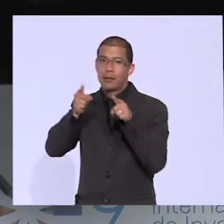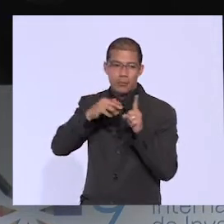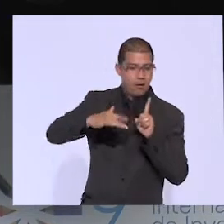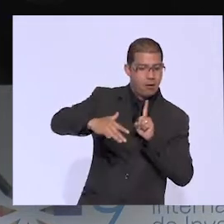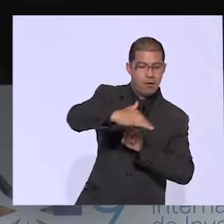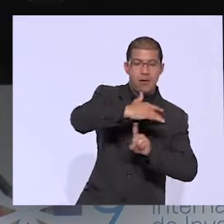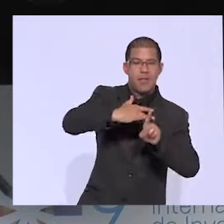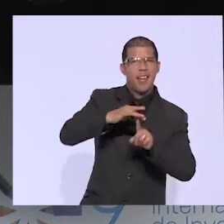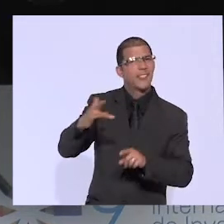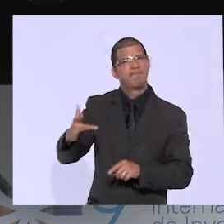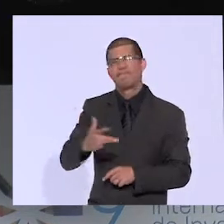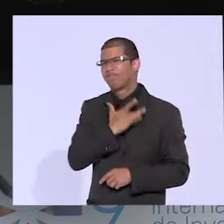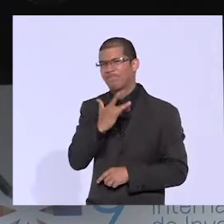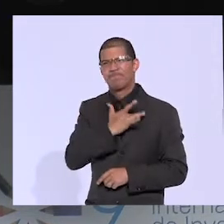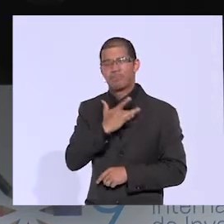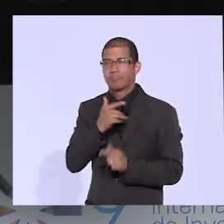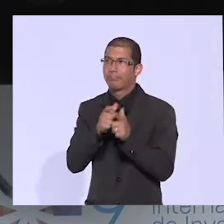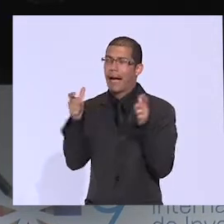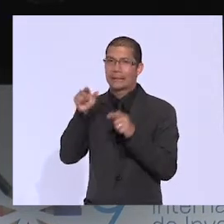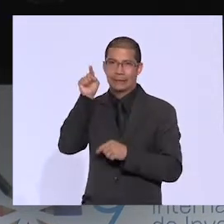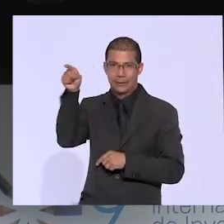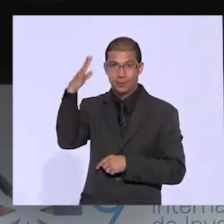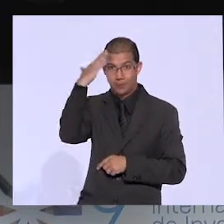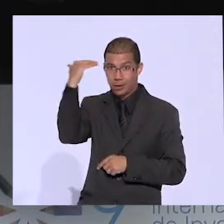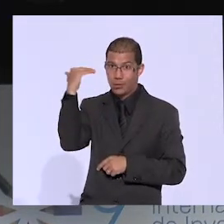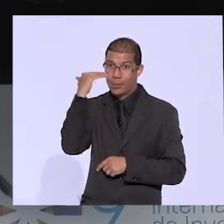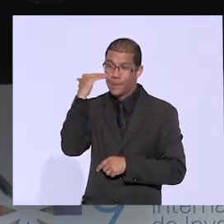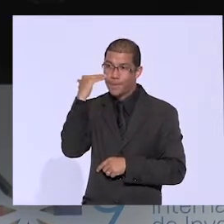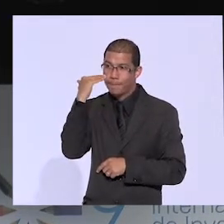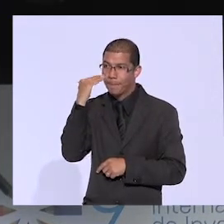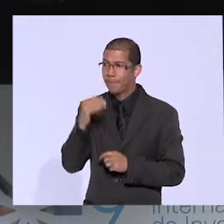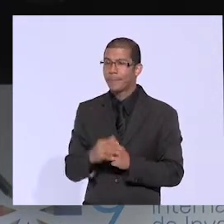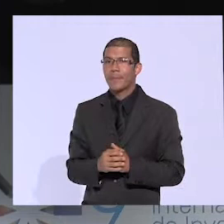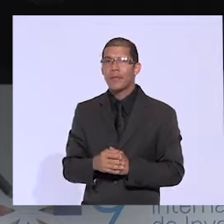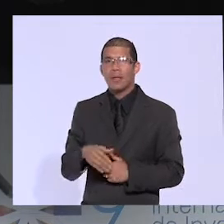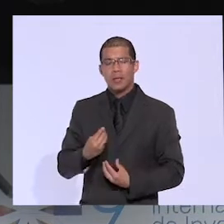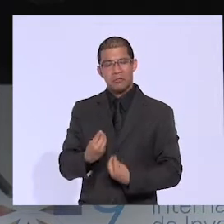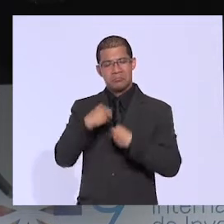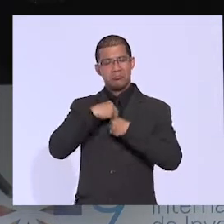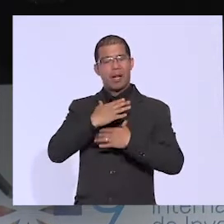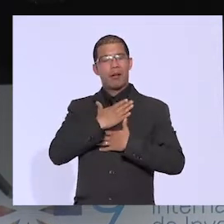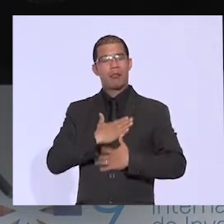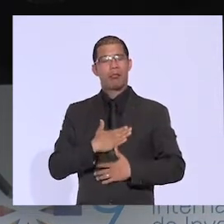trabajo. Y los más satisfechos, Colombia y República Dominicana.